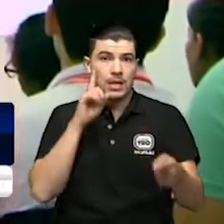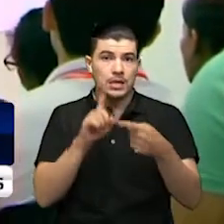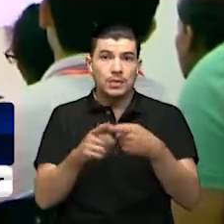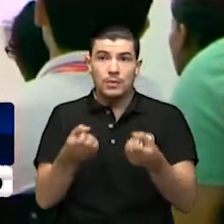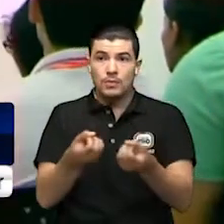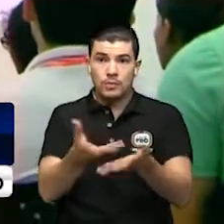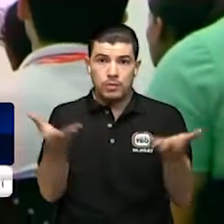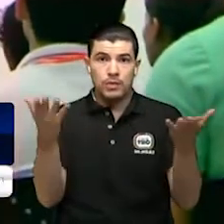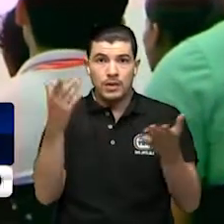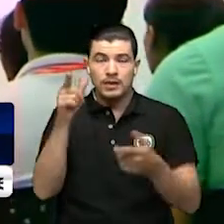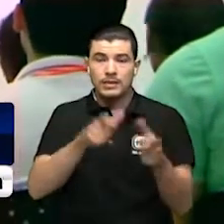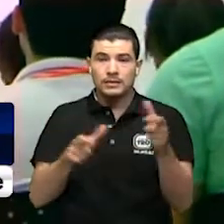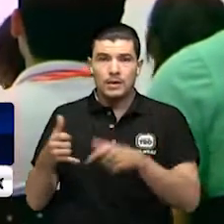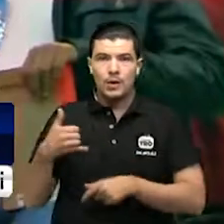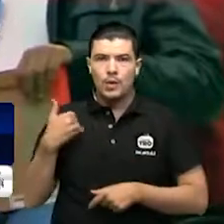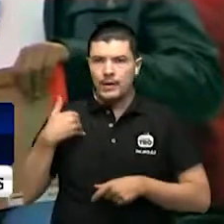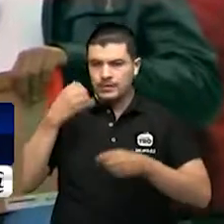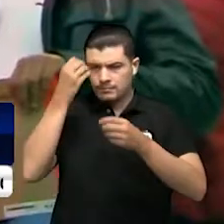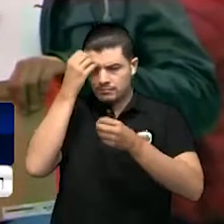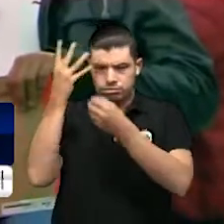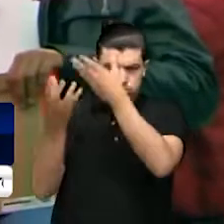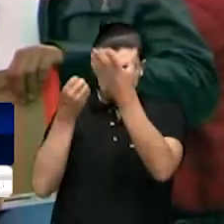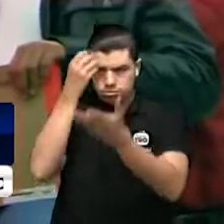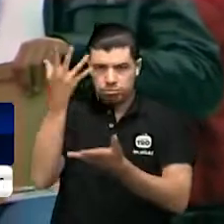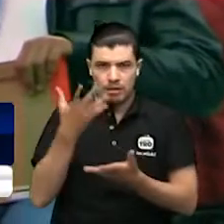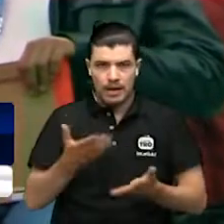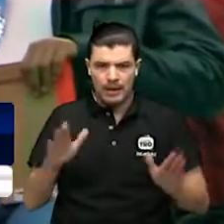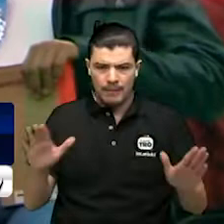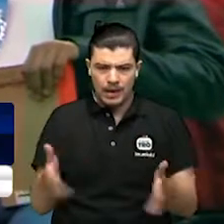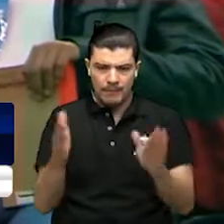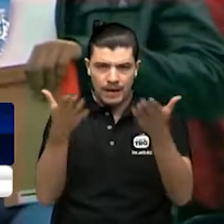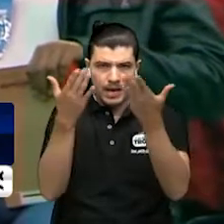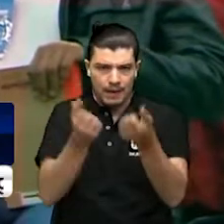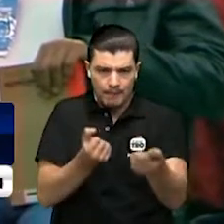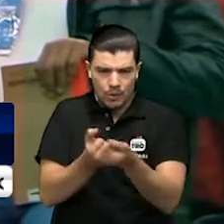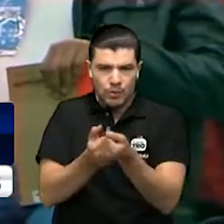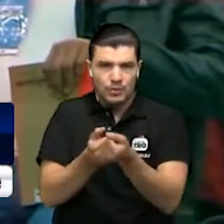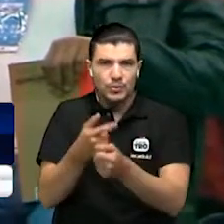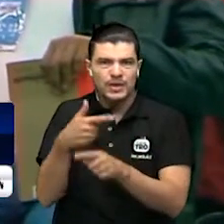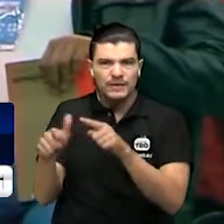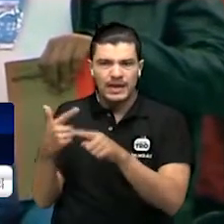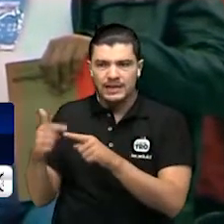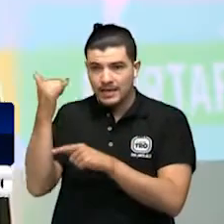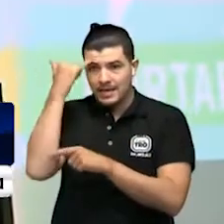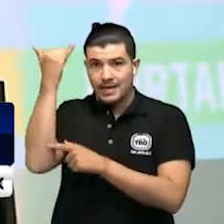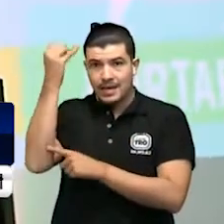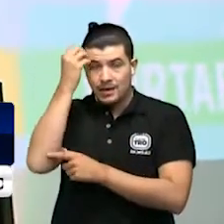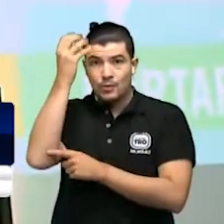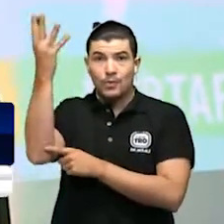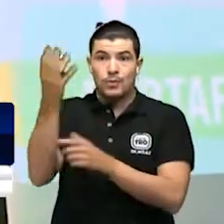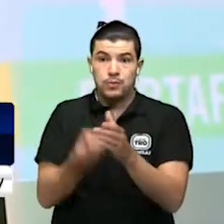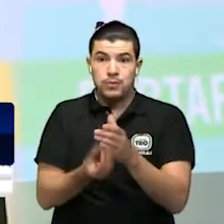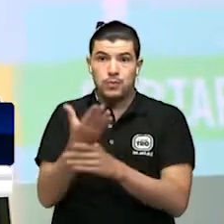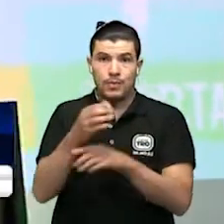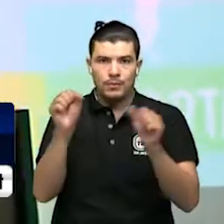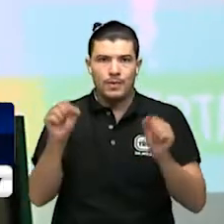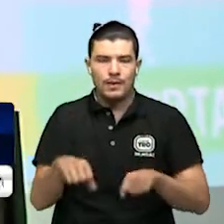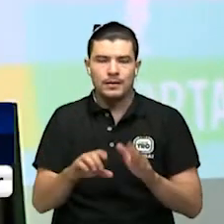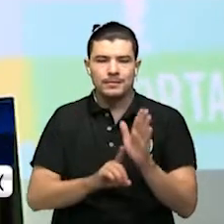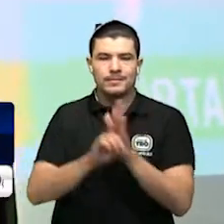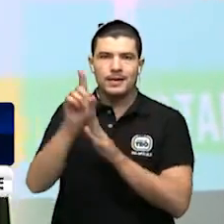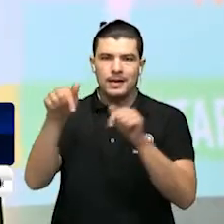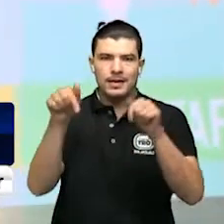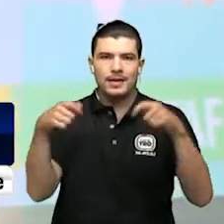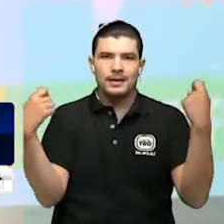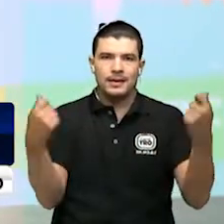generar emprendimiento apoyar y acompañar los distintos procesos de innovación empresariales para el crecimiento y posicionamiento en el